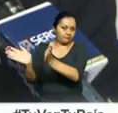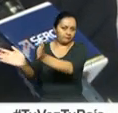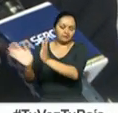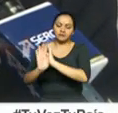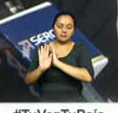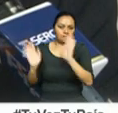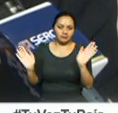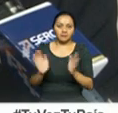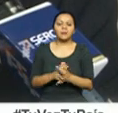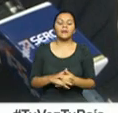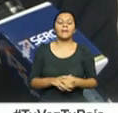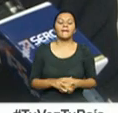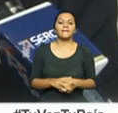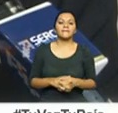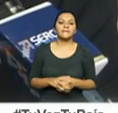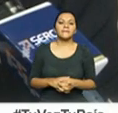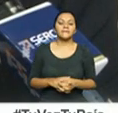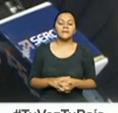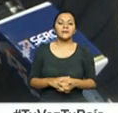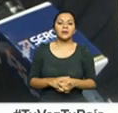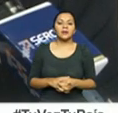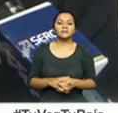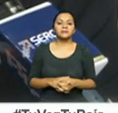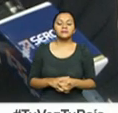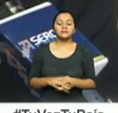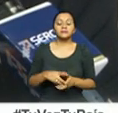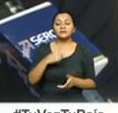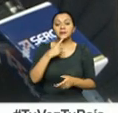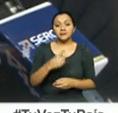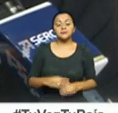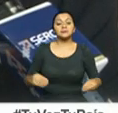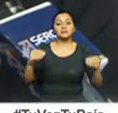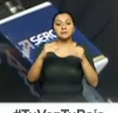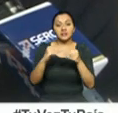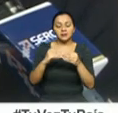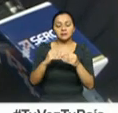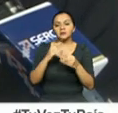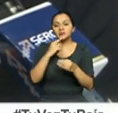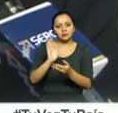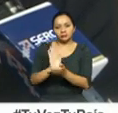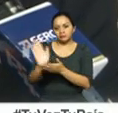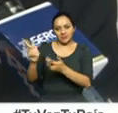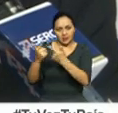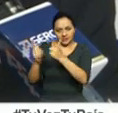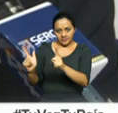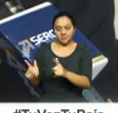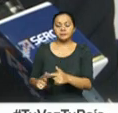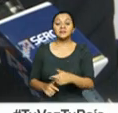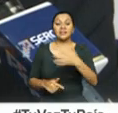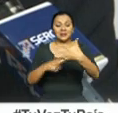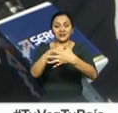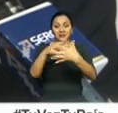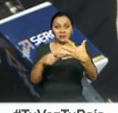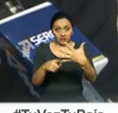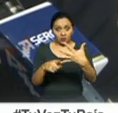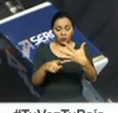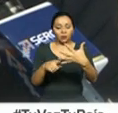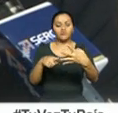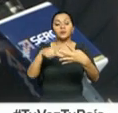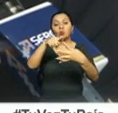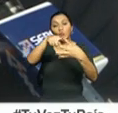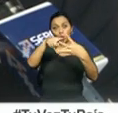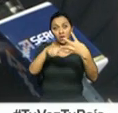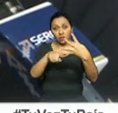como para llevarlo a un procesamiento a juicio, emitió el respectivo dictamen abstentivo. 4 de estos ciudadanos que formaban esta